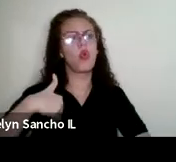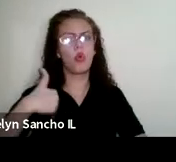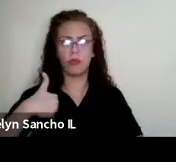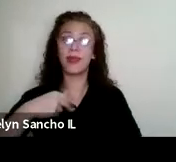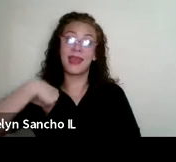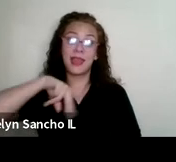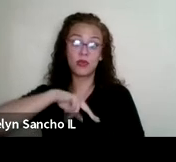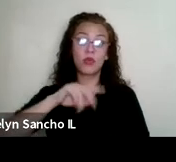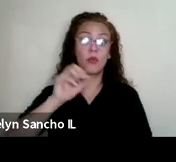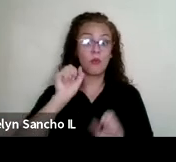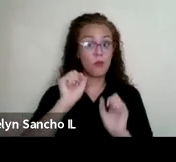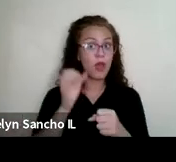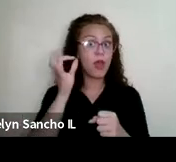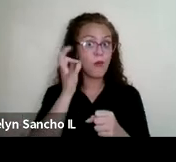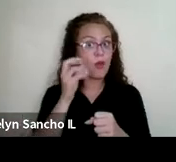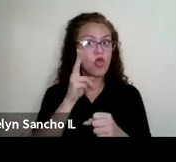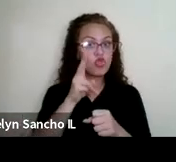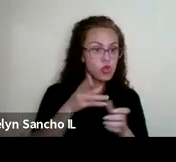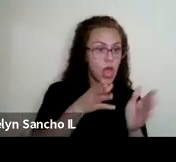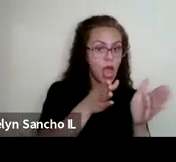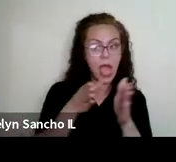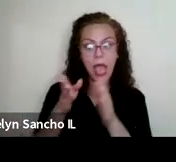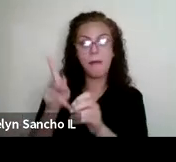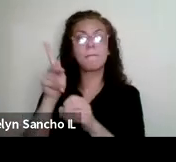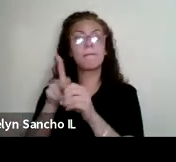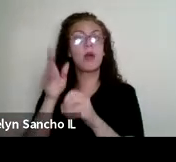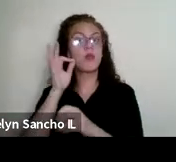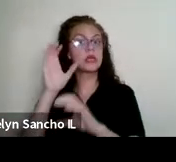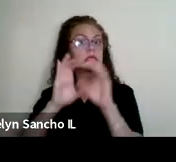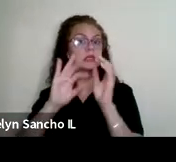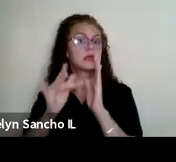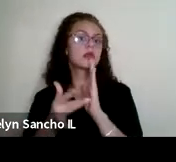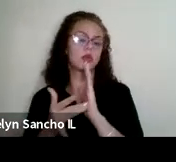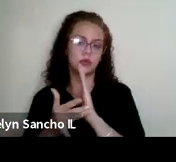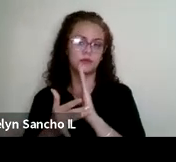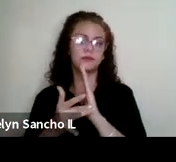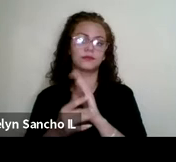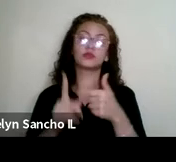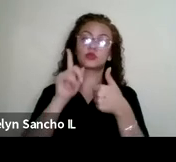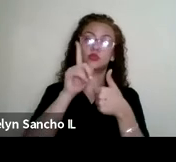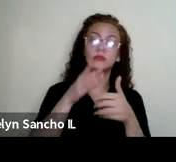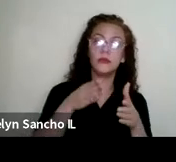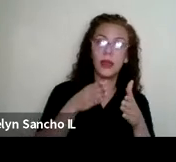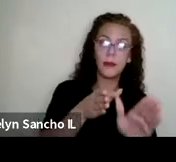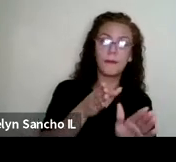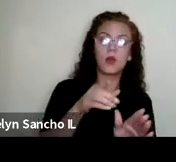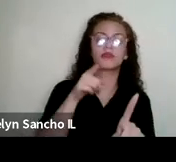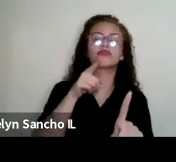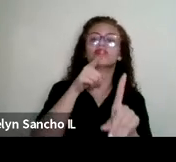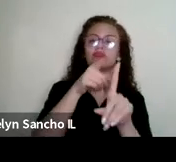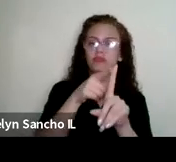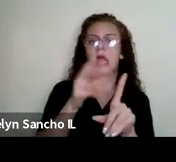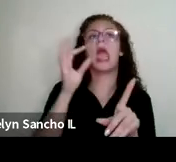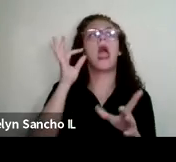podemos tener dos caminos en la participación de las mujeres en la ciencia y la tecnología. Un camino que está orientado a que